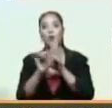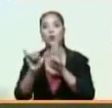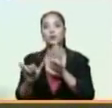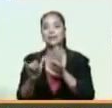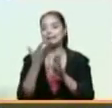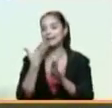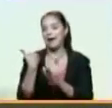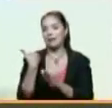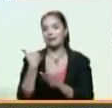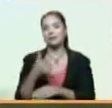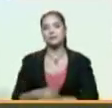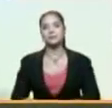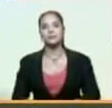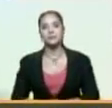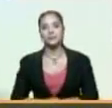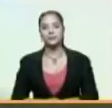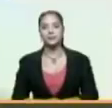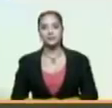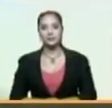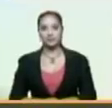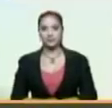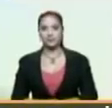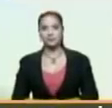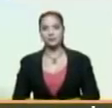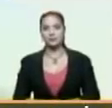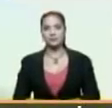hace minutos.